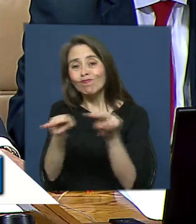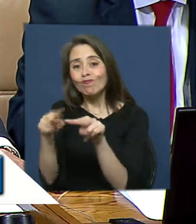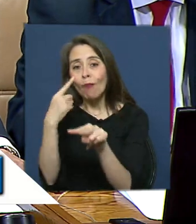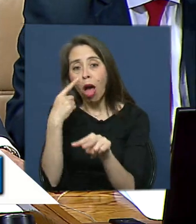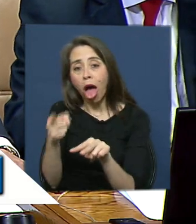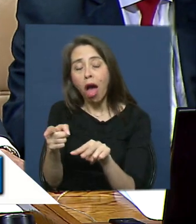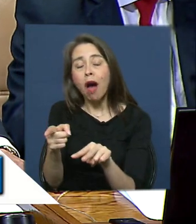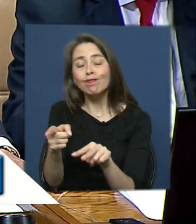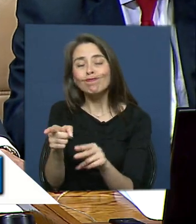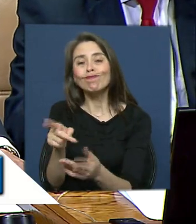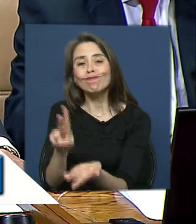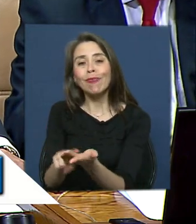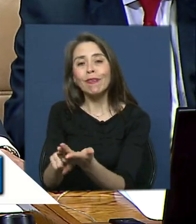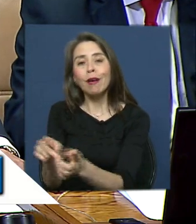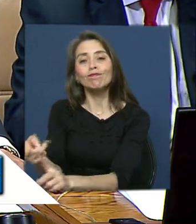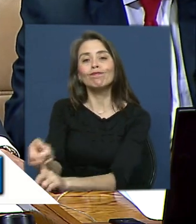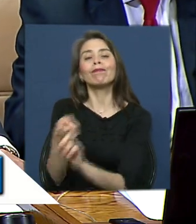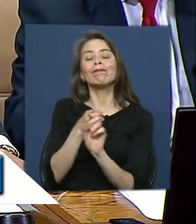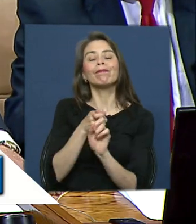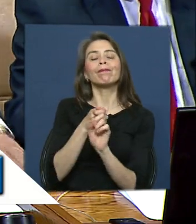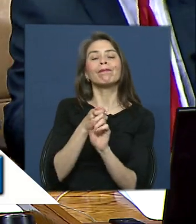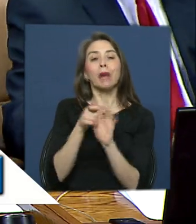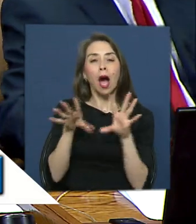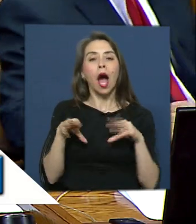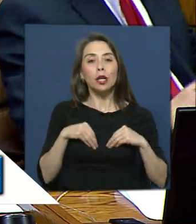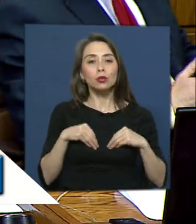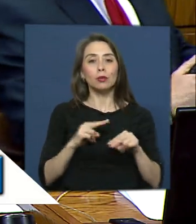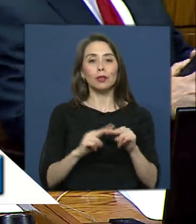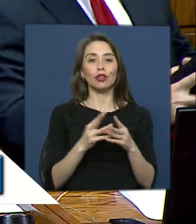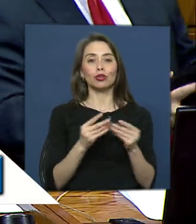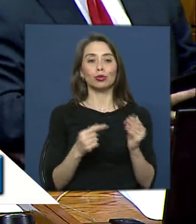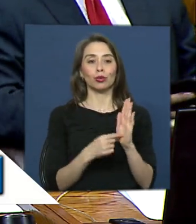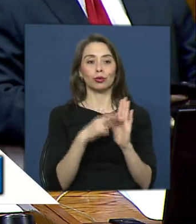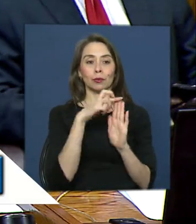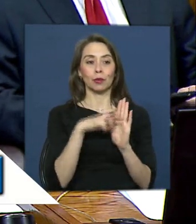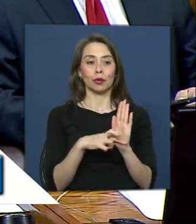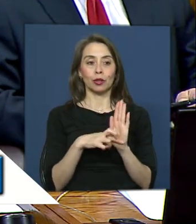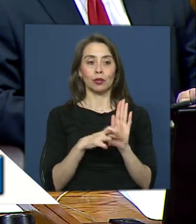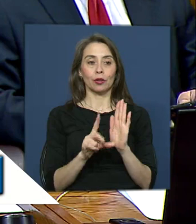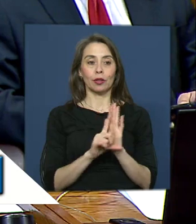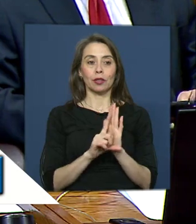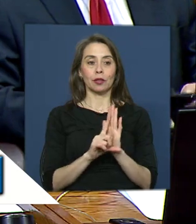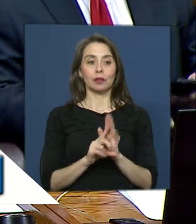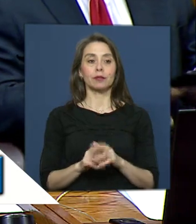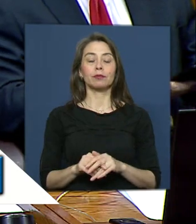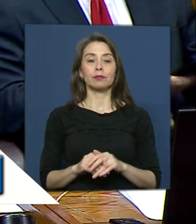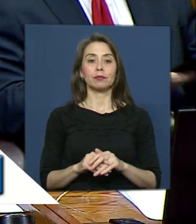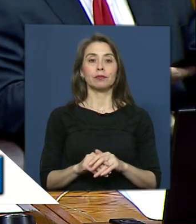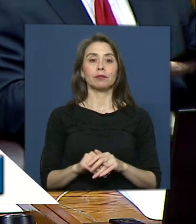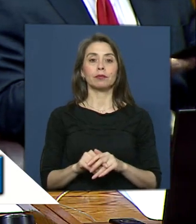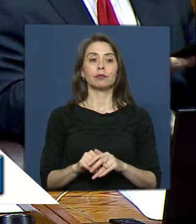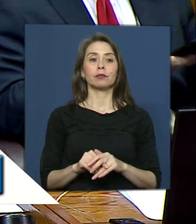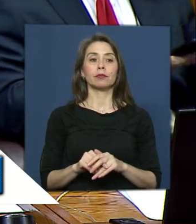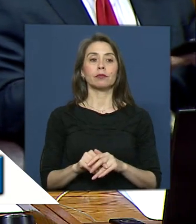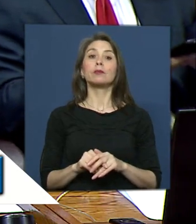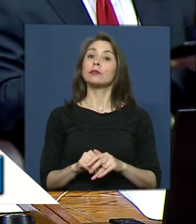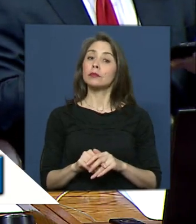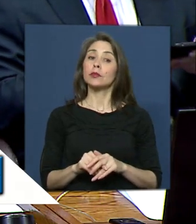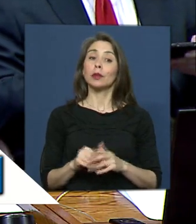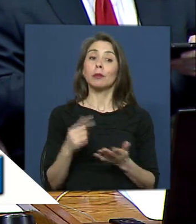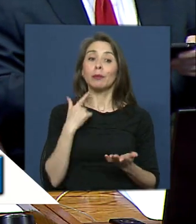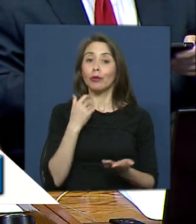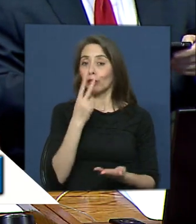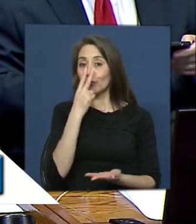de resolverlo. Y lo que dice, en determinadas circunstancias asumimos, esto quedó en